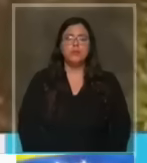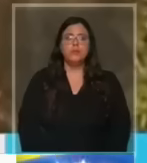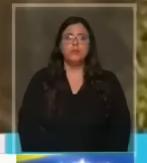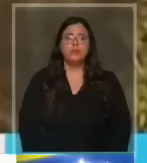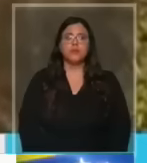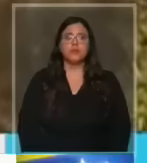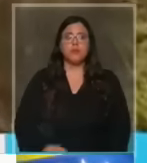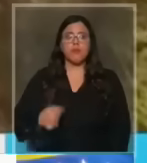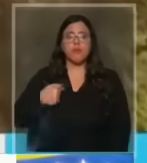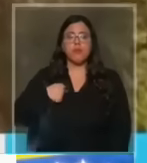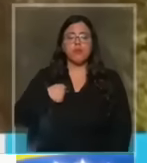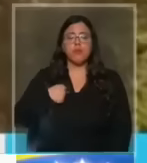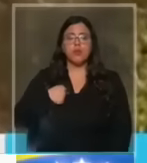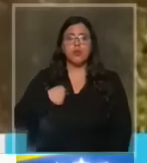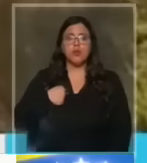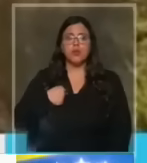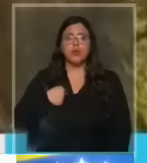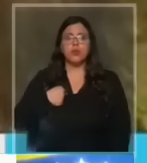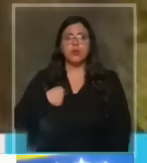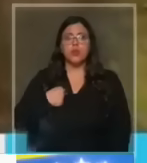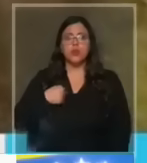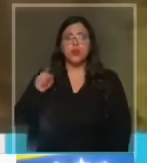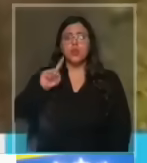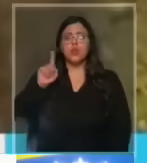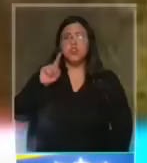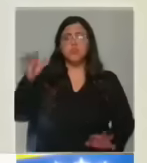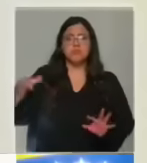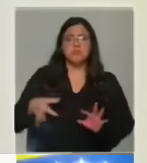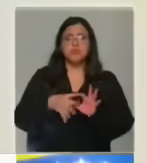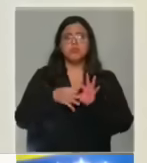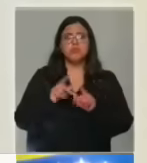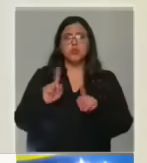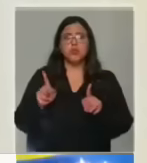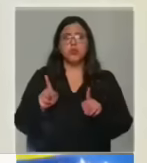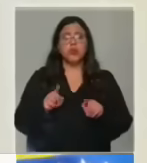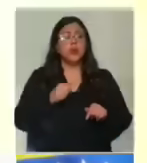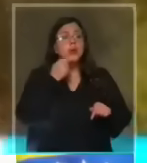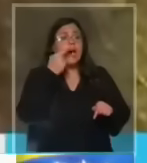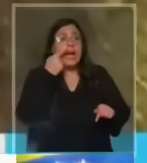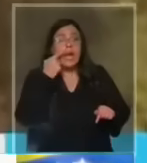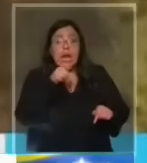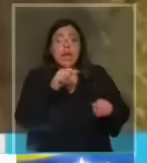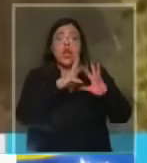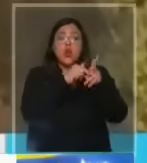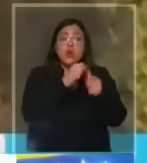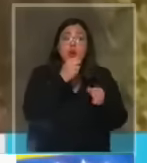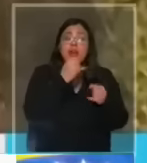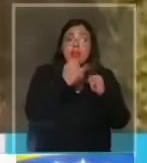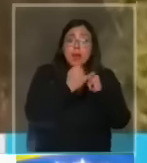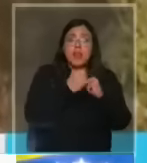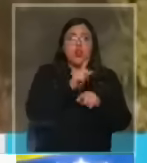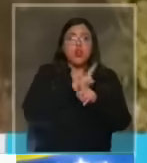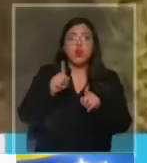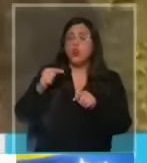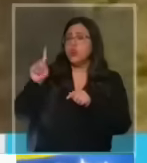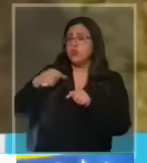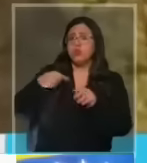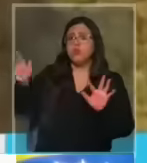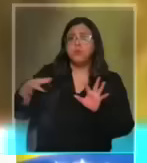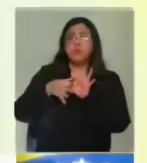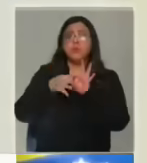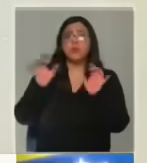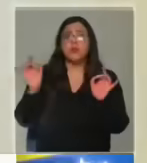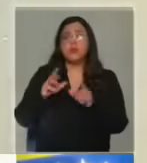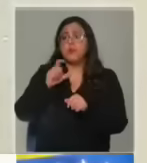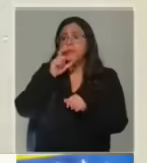Yo no quiero hacer coalición con alguien, lo digo así. ¿Y él no está en un club de amigos? No, no, me incomoda una coalición con alguien que cree que lo de Maduro está